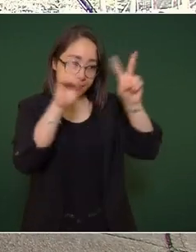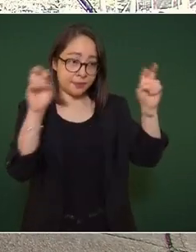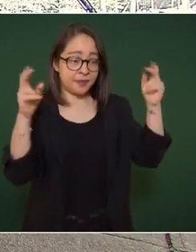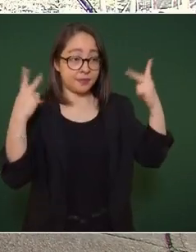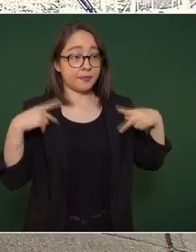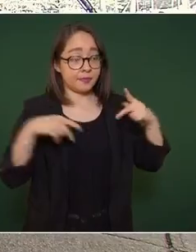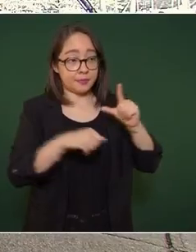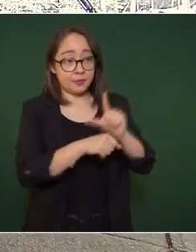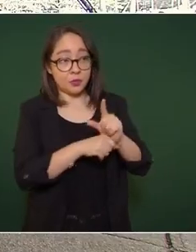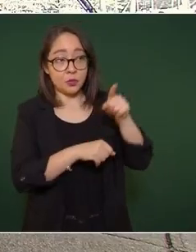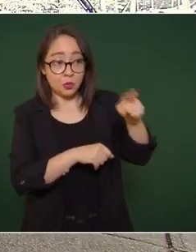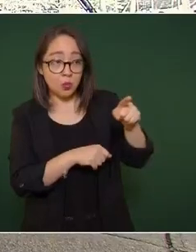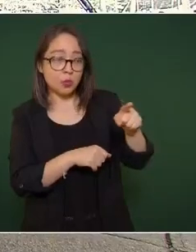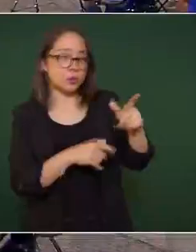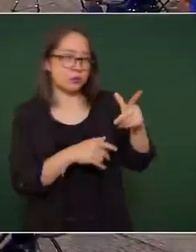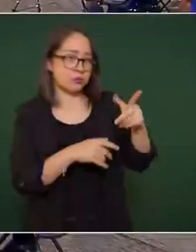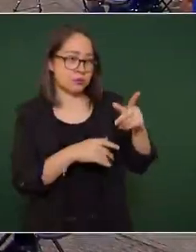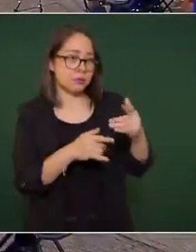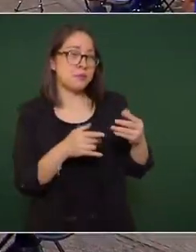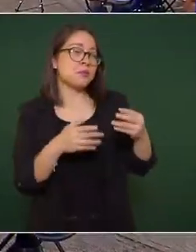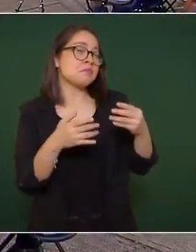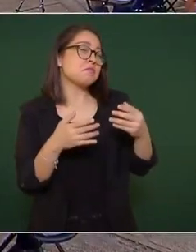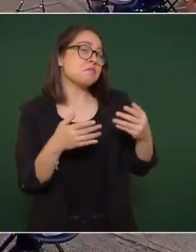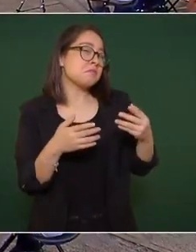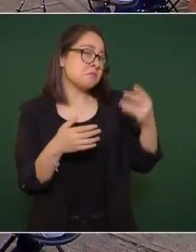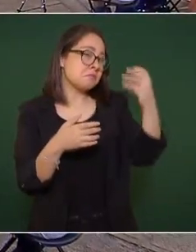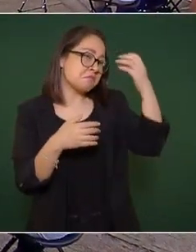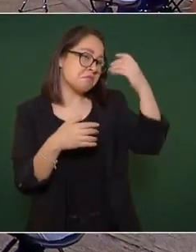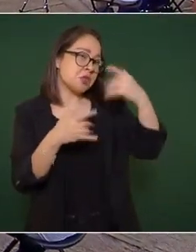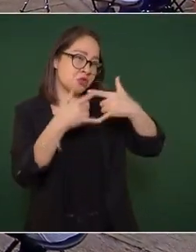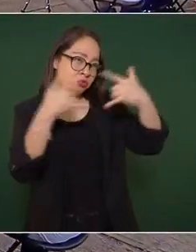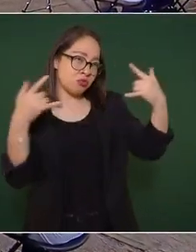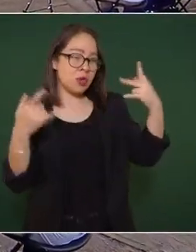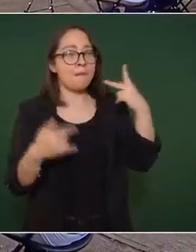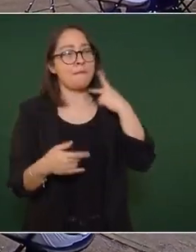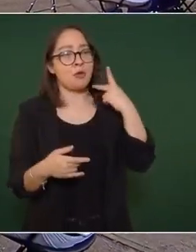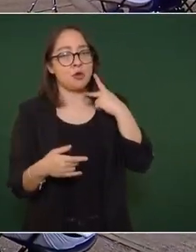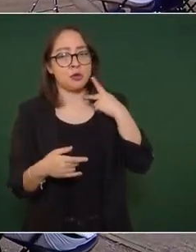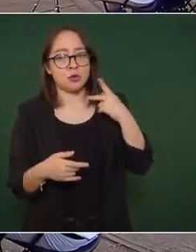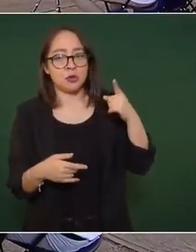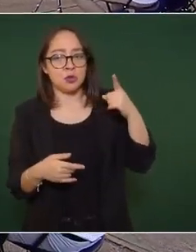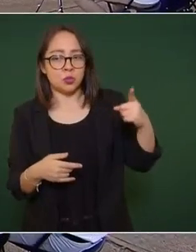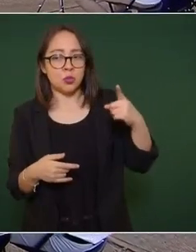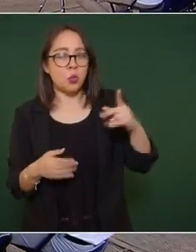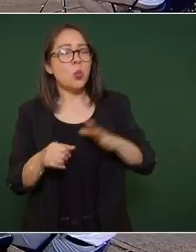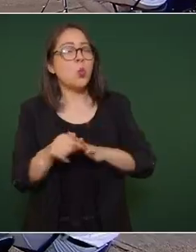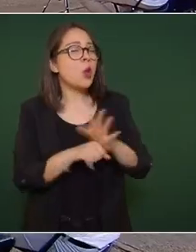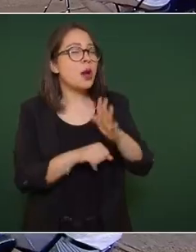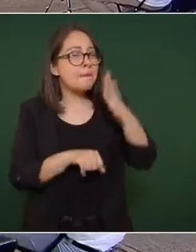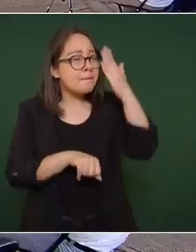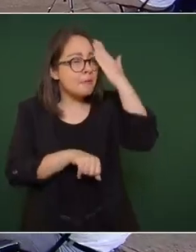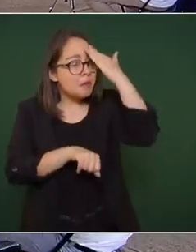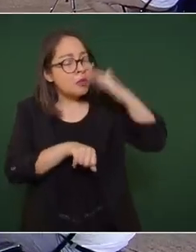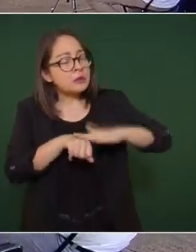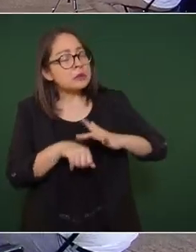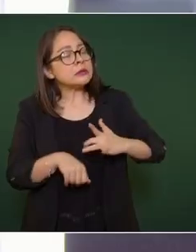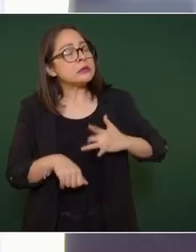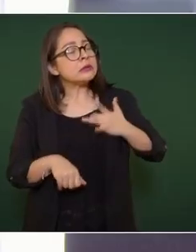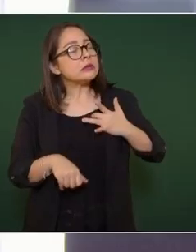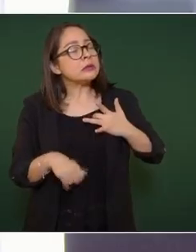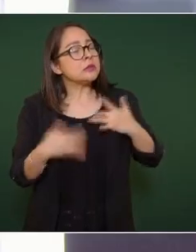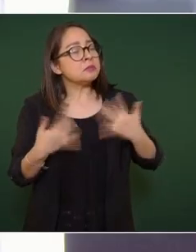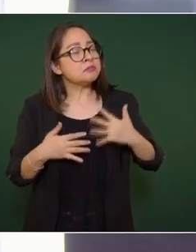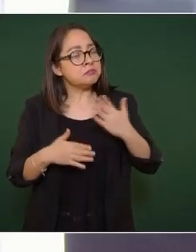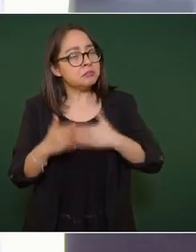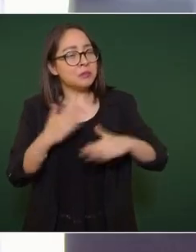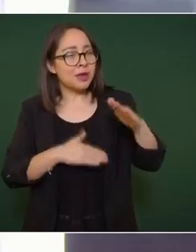su carrera política. ¿Cuál era este momento más significativo que usted pues guarda en su memoria? Retomó, ahorita que platicaba lo del